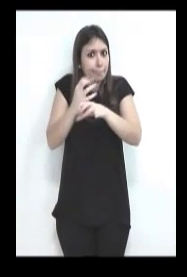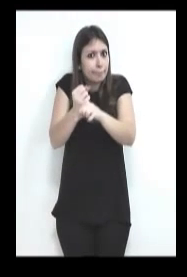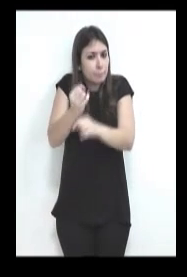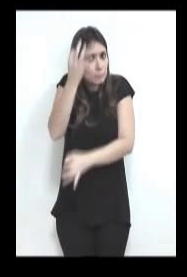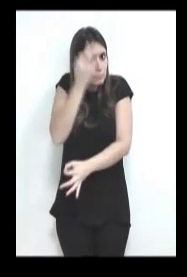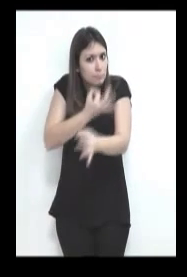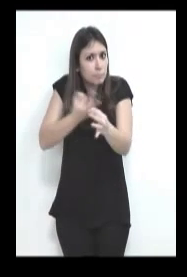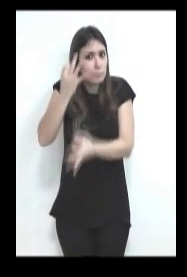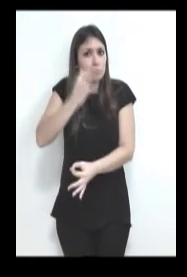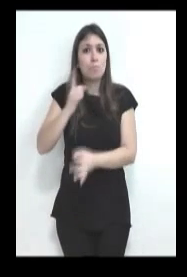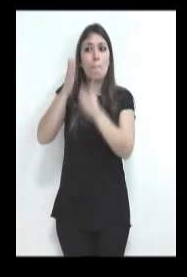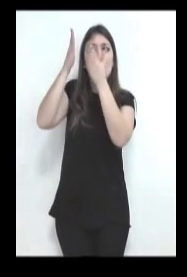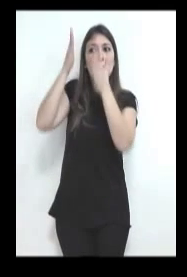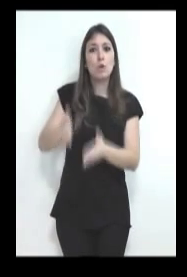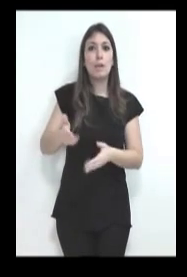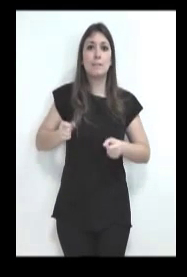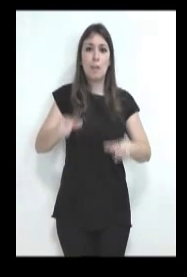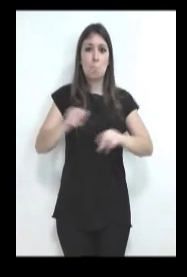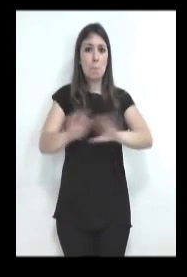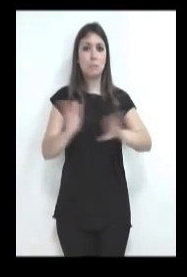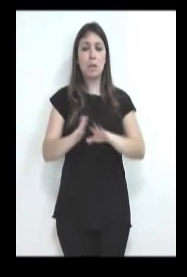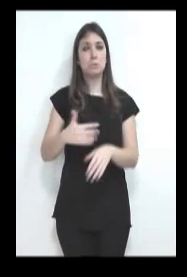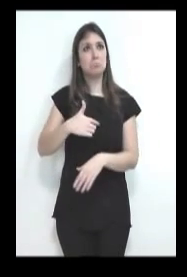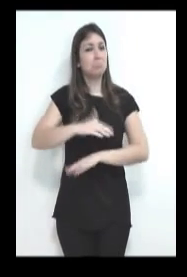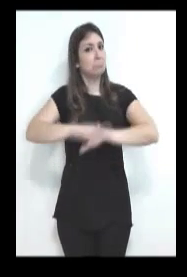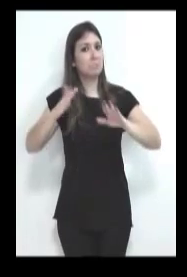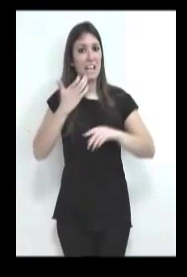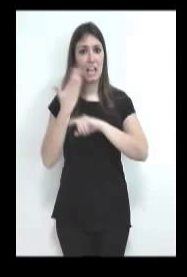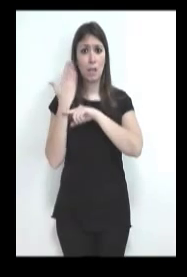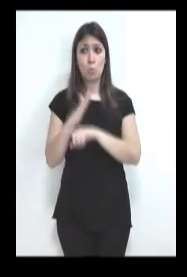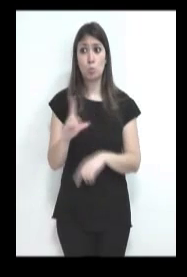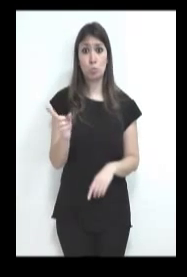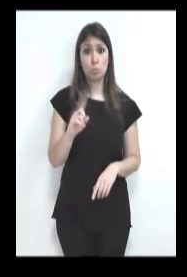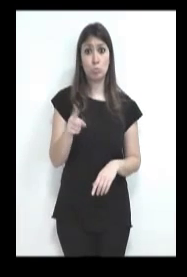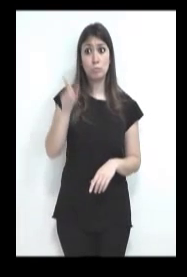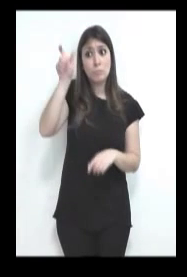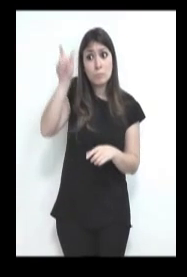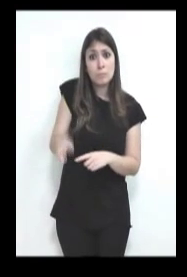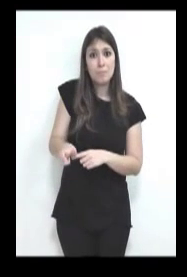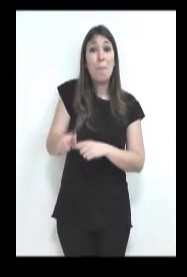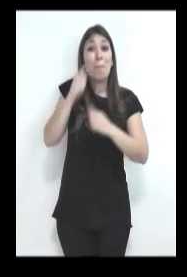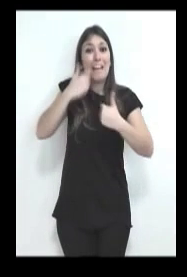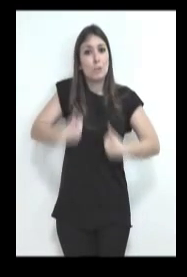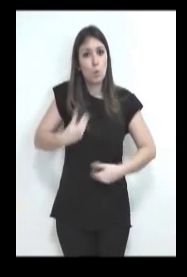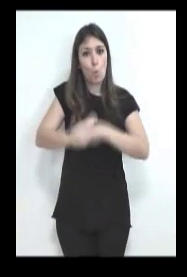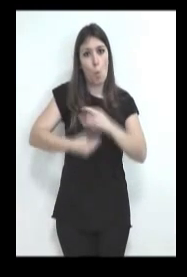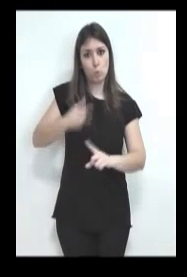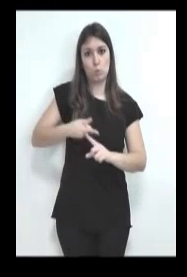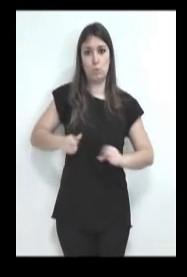demasiado en la persona que va en silla de ruedas y posiblemente sea en la persona que va en la silla de ruedas, pero la diversidad